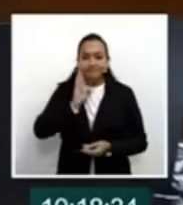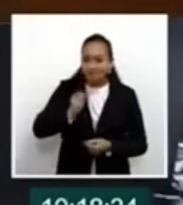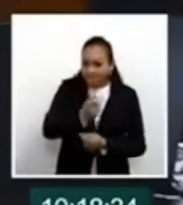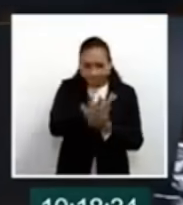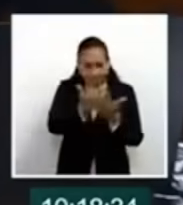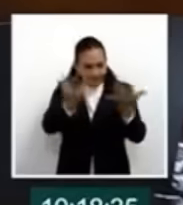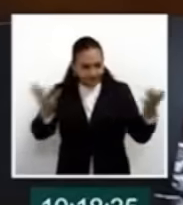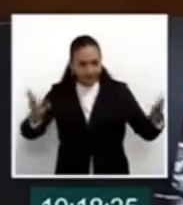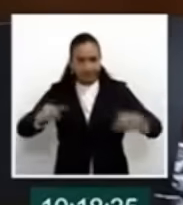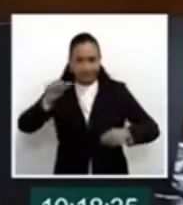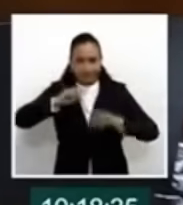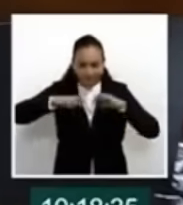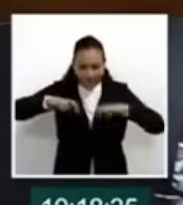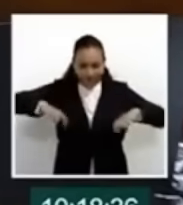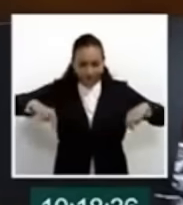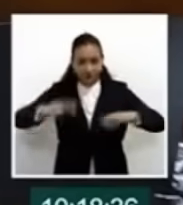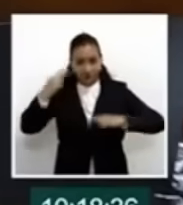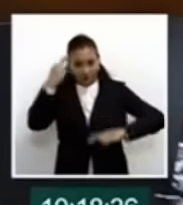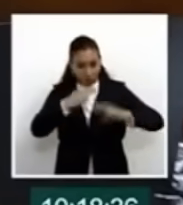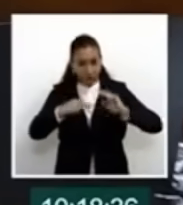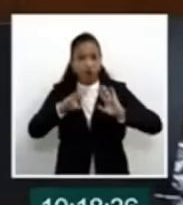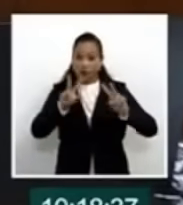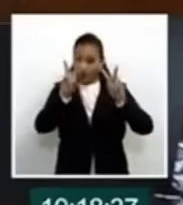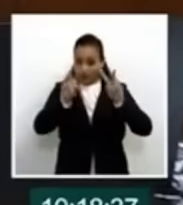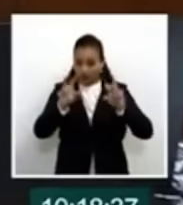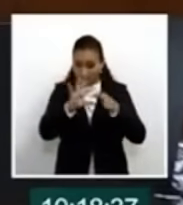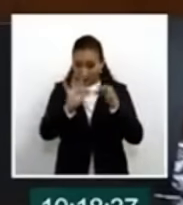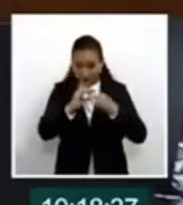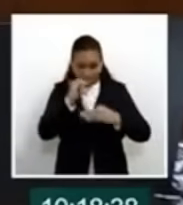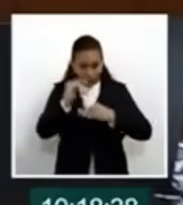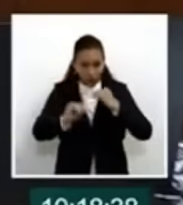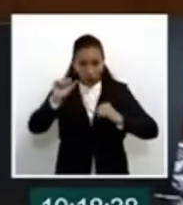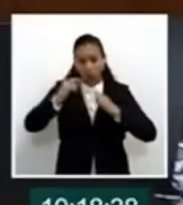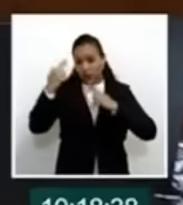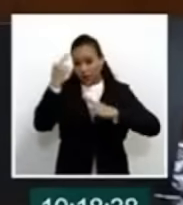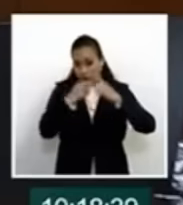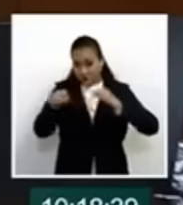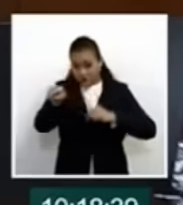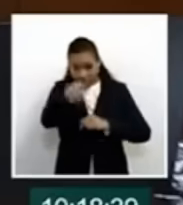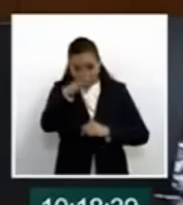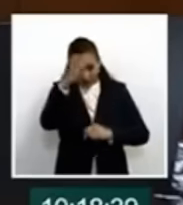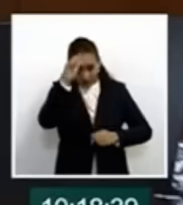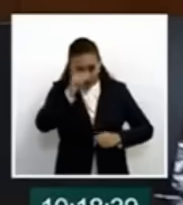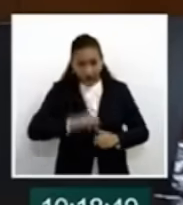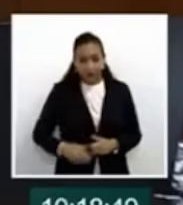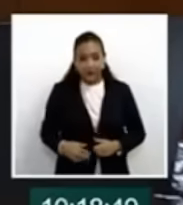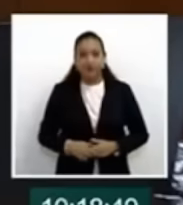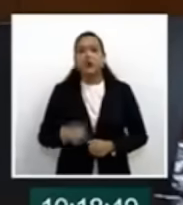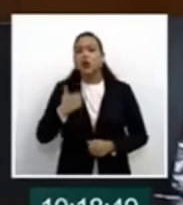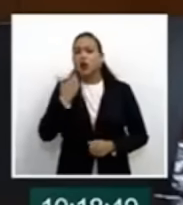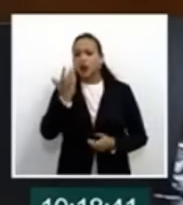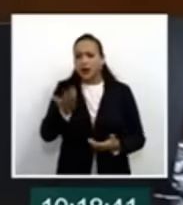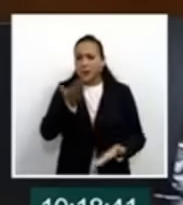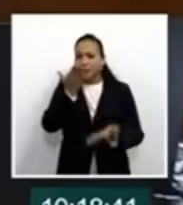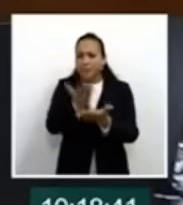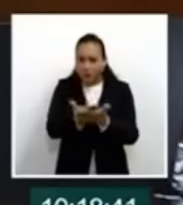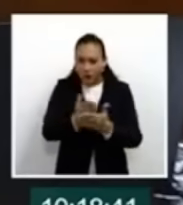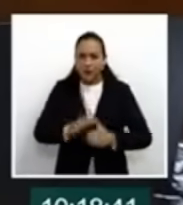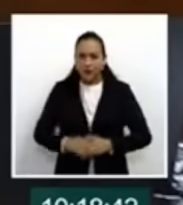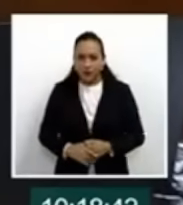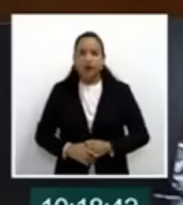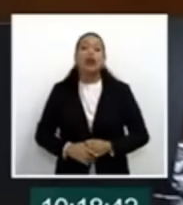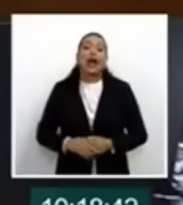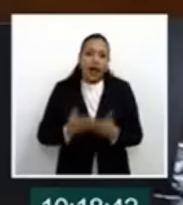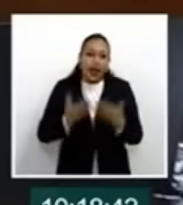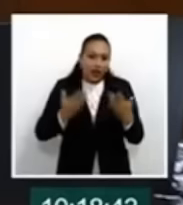que simplificar el lenguaje para que las sentencias sean comprensibles. Les confieso, yo en una sentencia